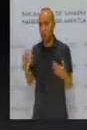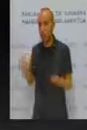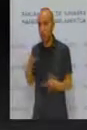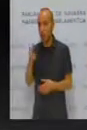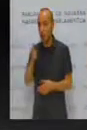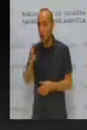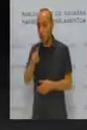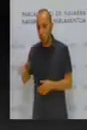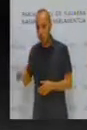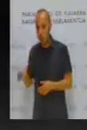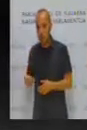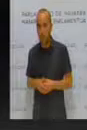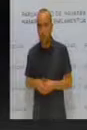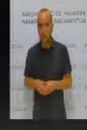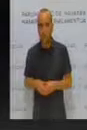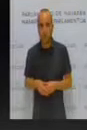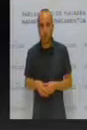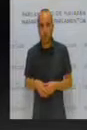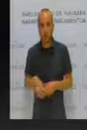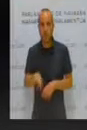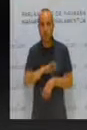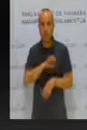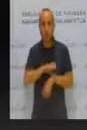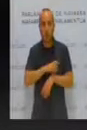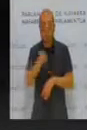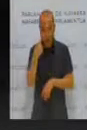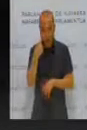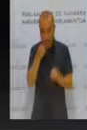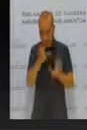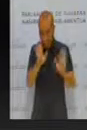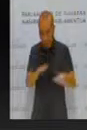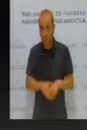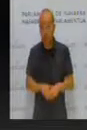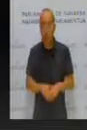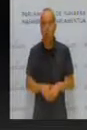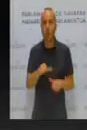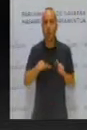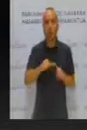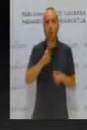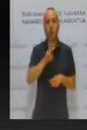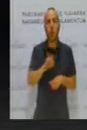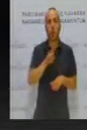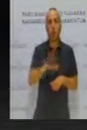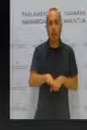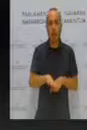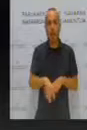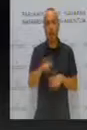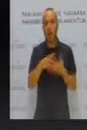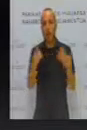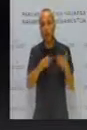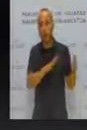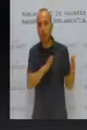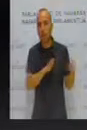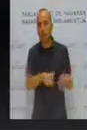2010-2011. Señora consejera, ojo al dato. Cursos 2015 y curso 2015-2016 y